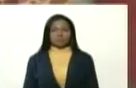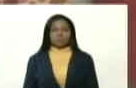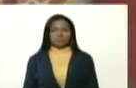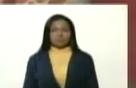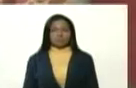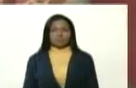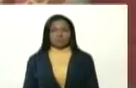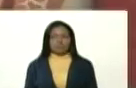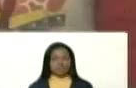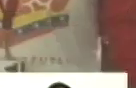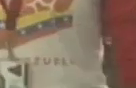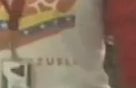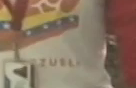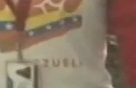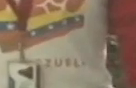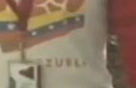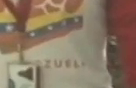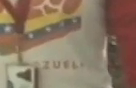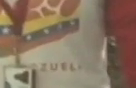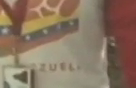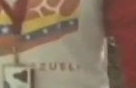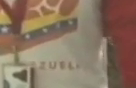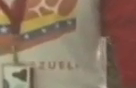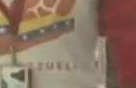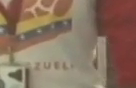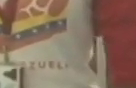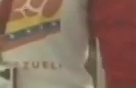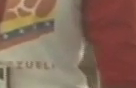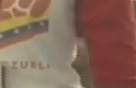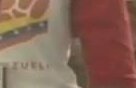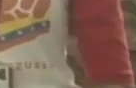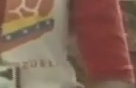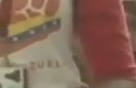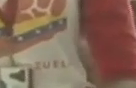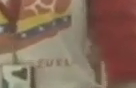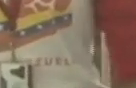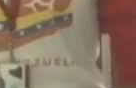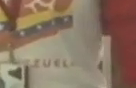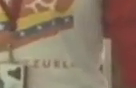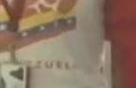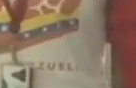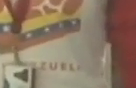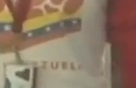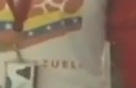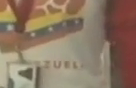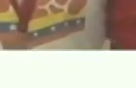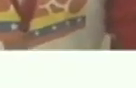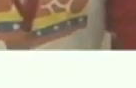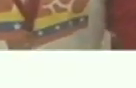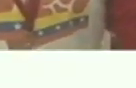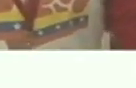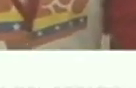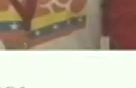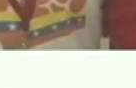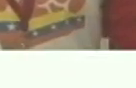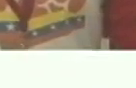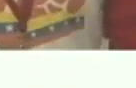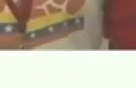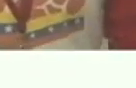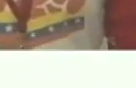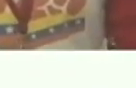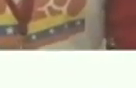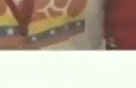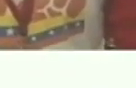Gracias, mi comandante en jefe, presidente, por este pase en este día tan especial, celebrando el tercer